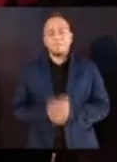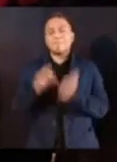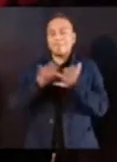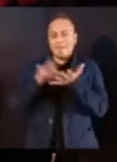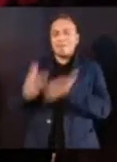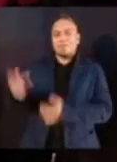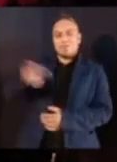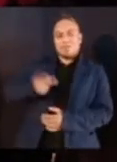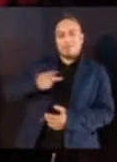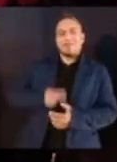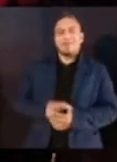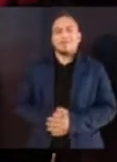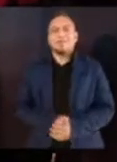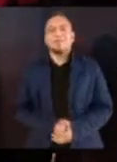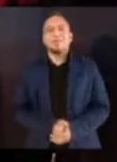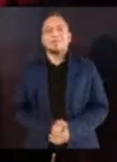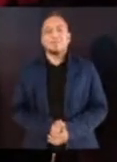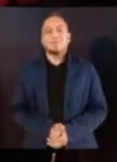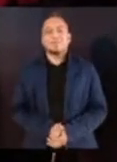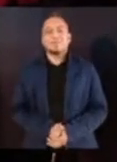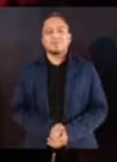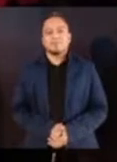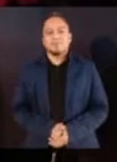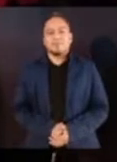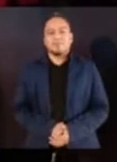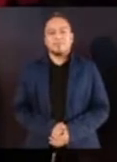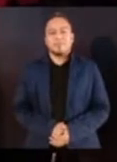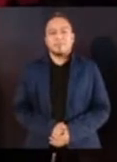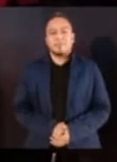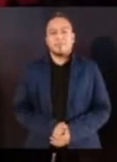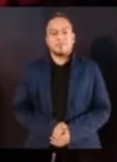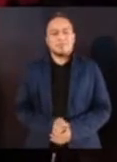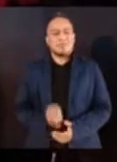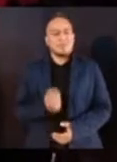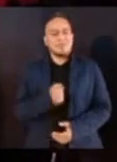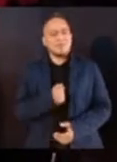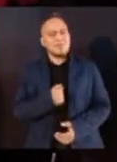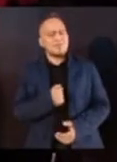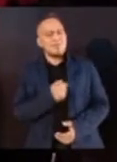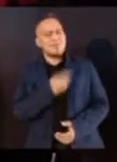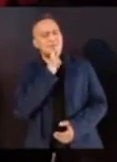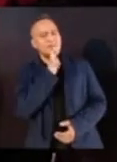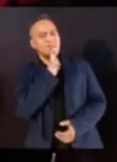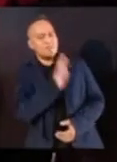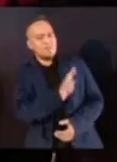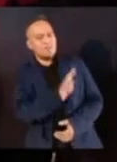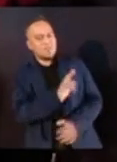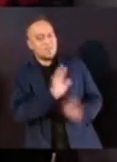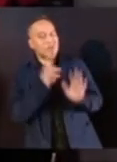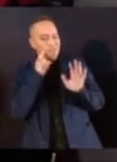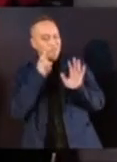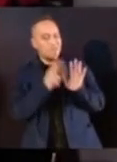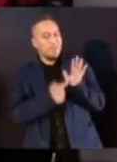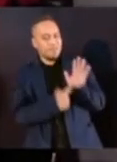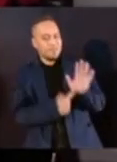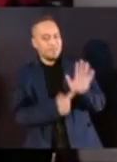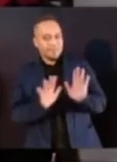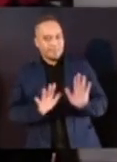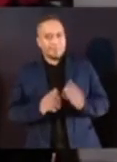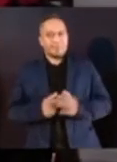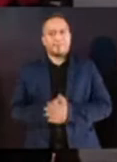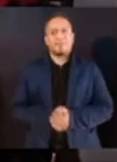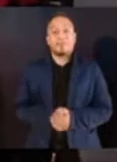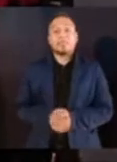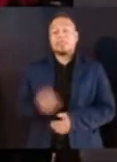pregunta. Yo ensayaría una respuesta en estos términos. Hace